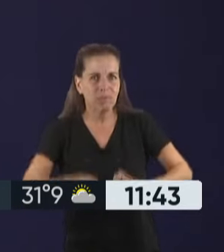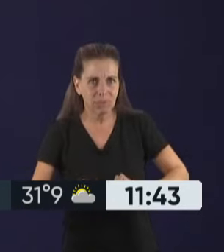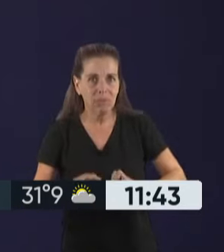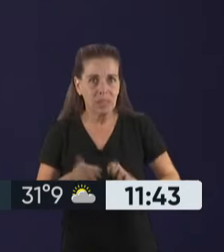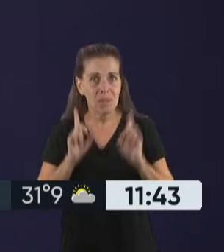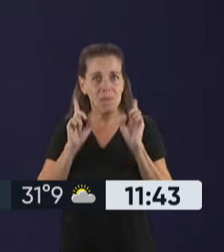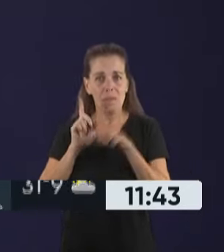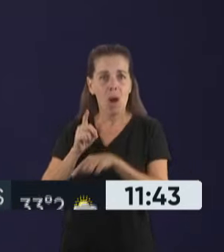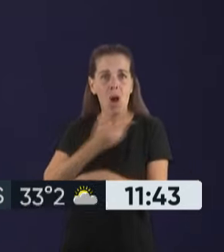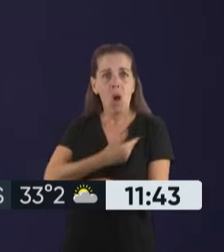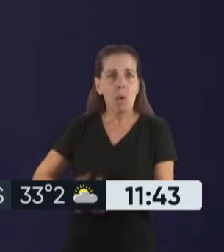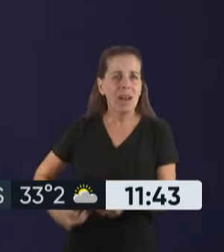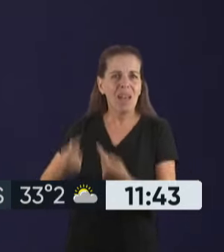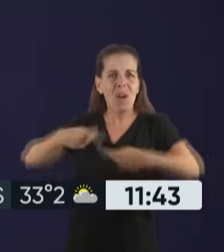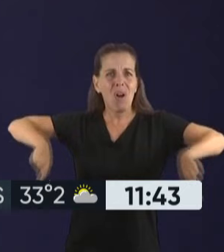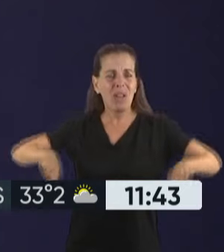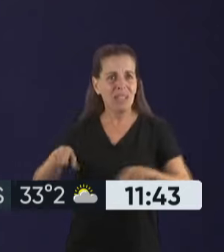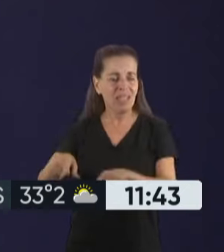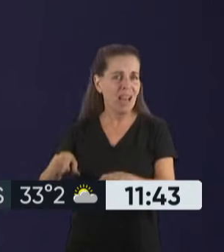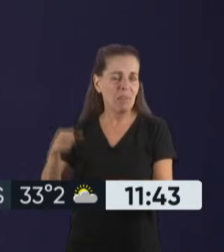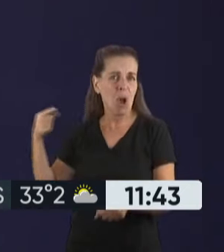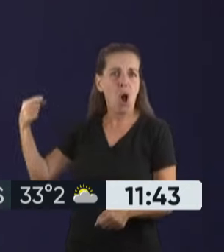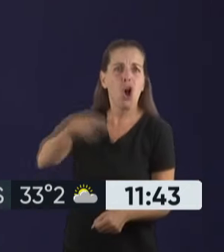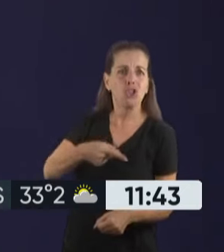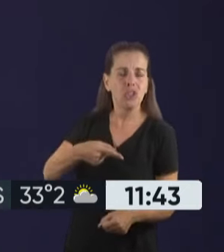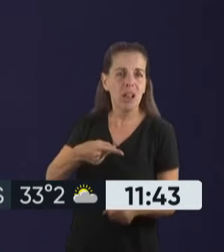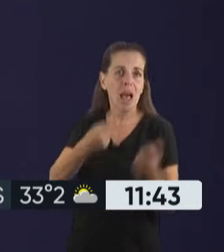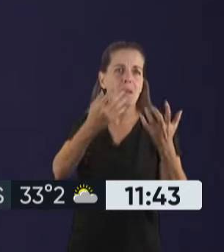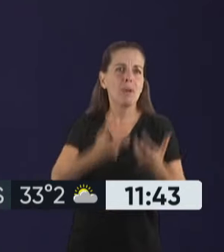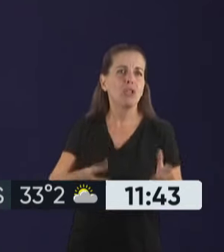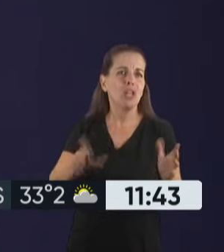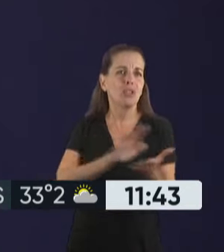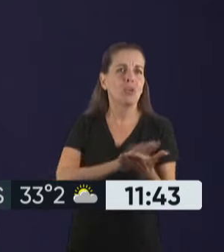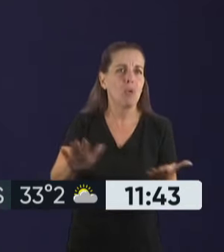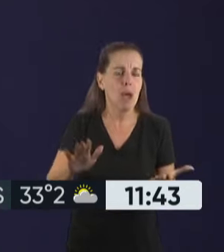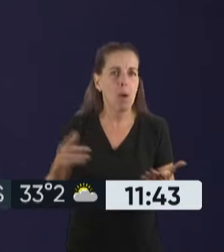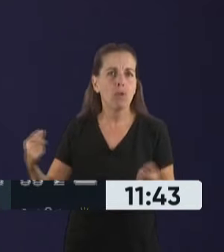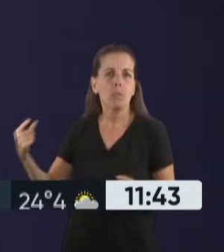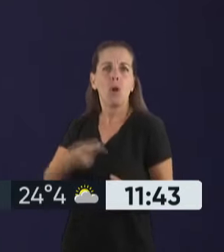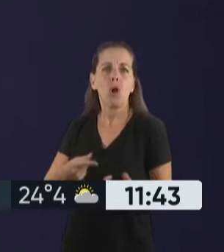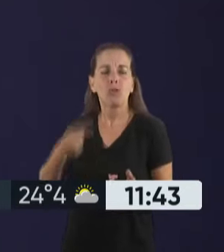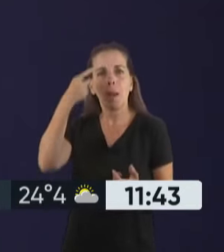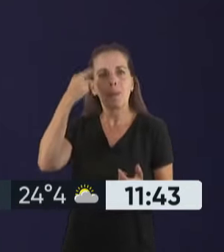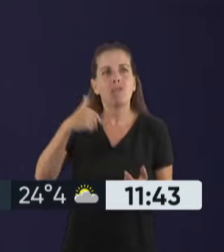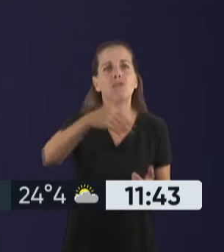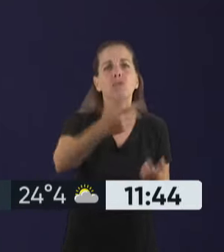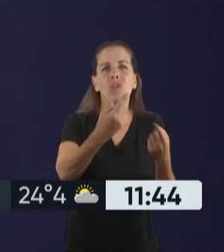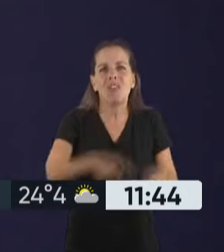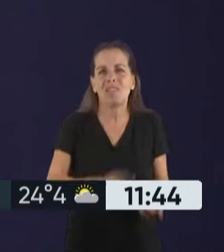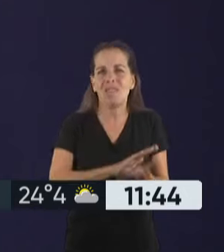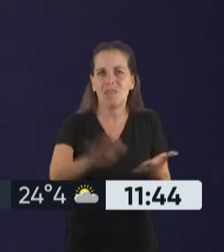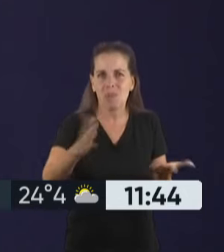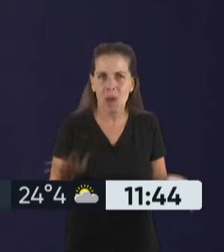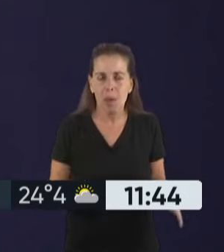estando en contra del cambio en contra de la del futuro bueno trataremos de que finalmente entiendan